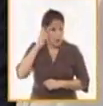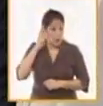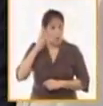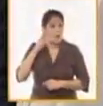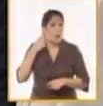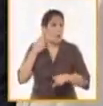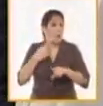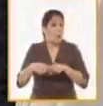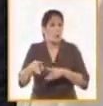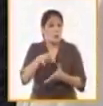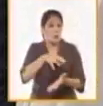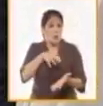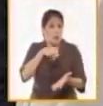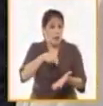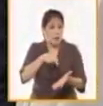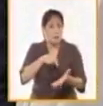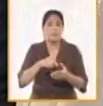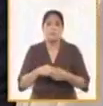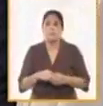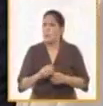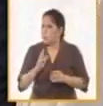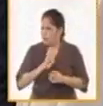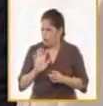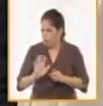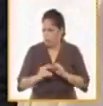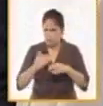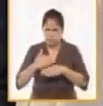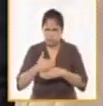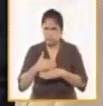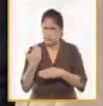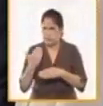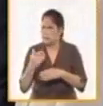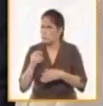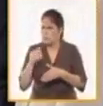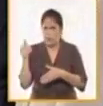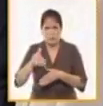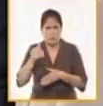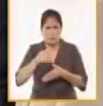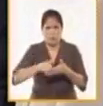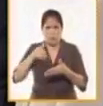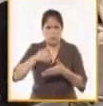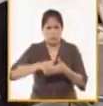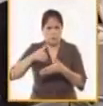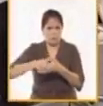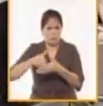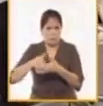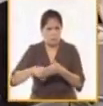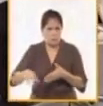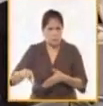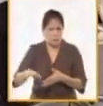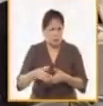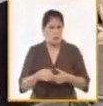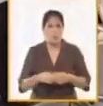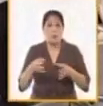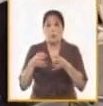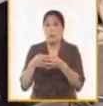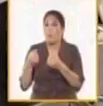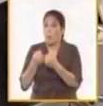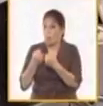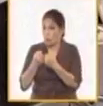estaba inhabilitado, pero que se le levantó la inhabilitación, bueno, que participaron. De la